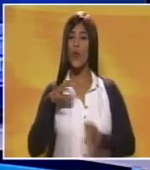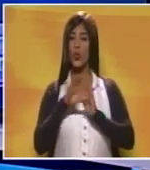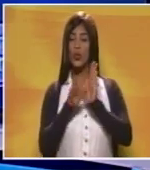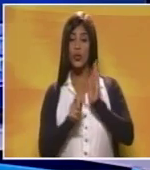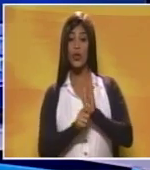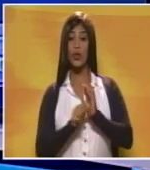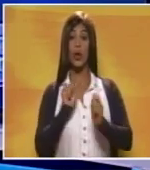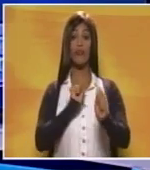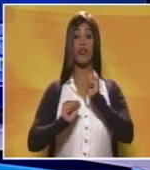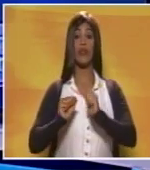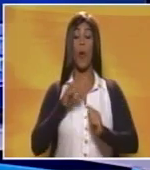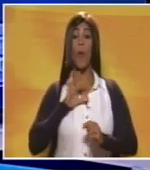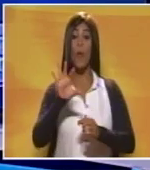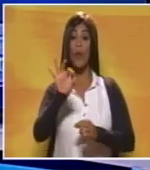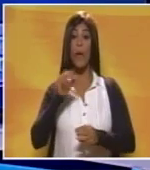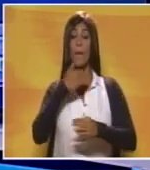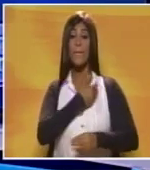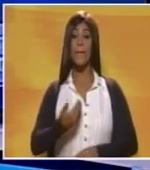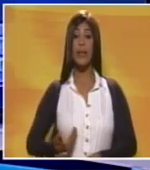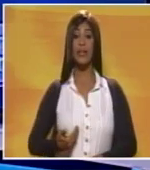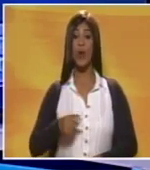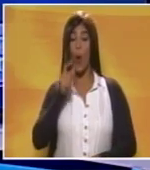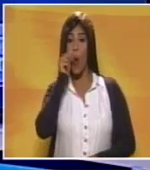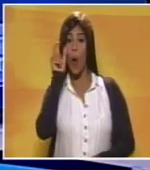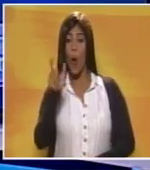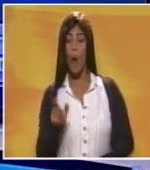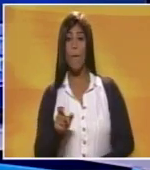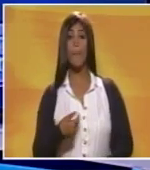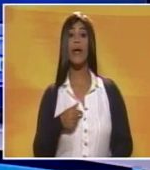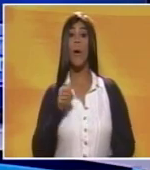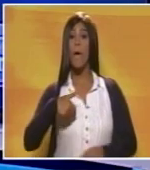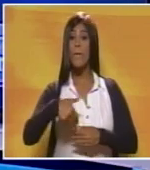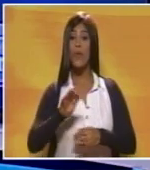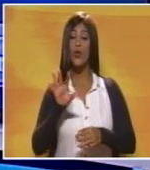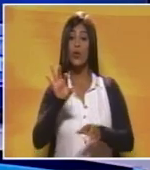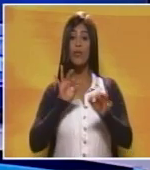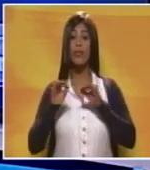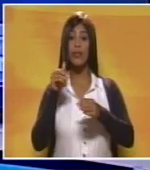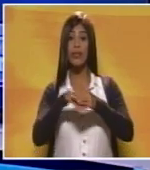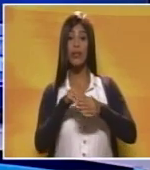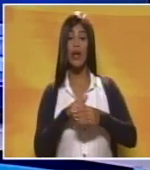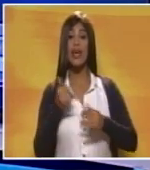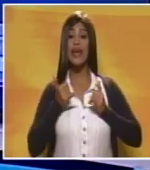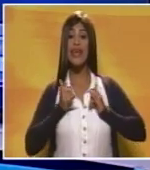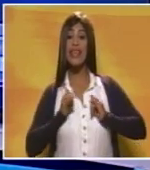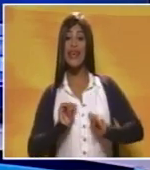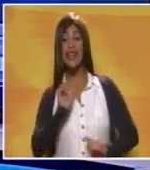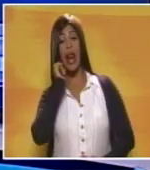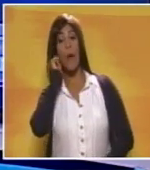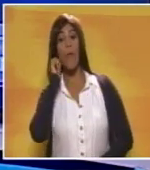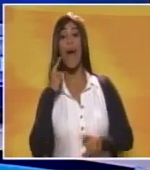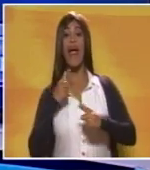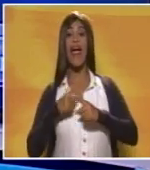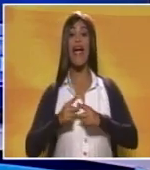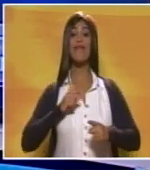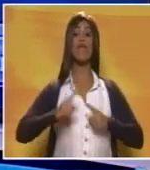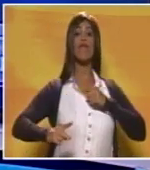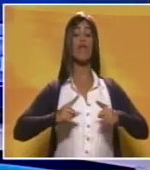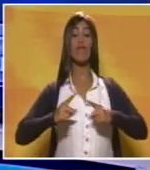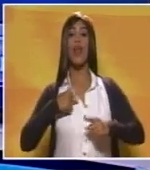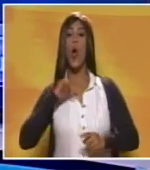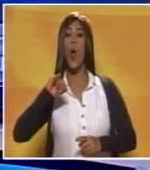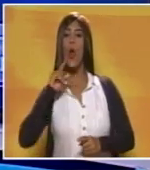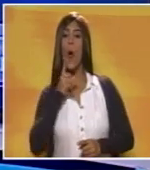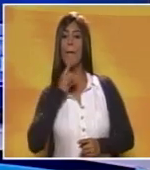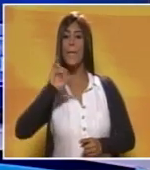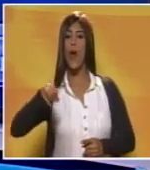Constitucionalidad rechazó la candidatura presidencial de Sury Ríos Sosa para los comicios electorales por ser hija del ex dictador José Efraín Ríos